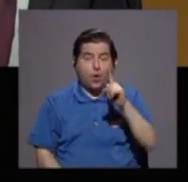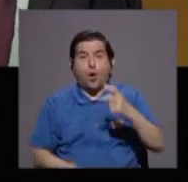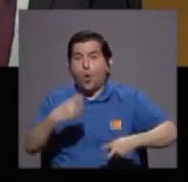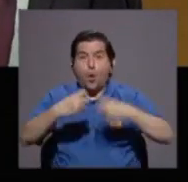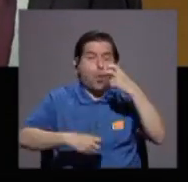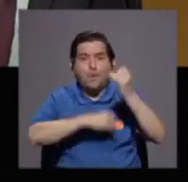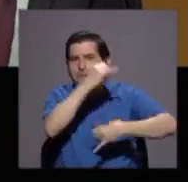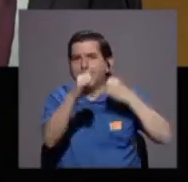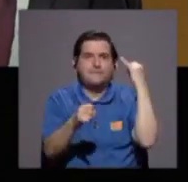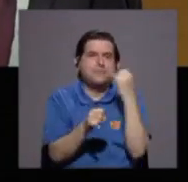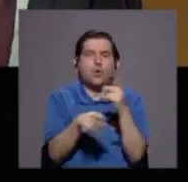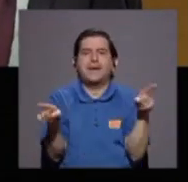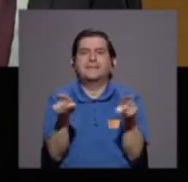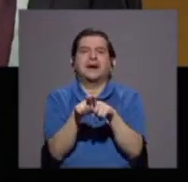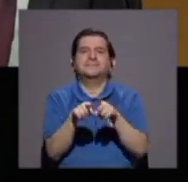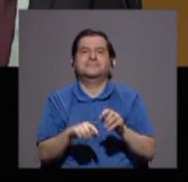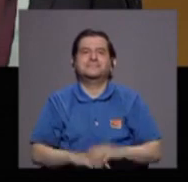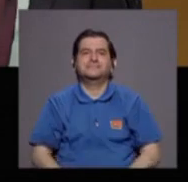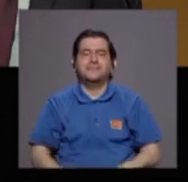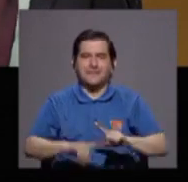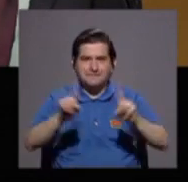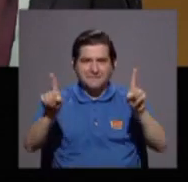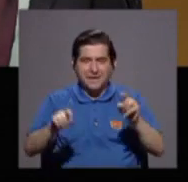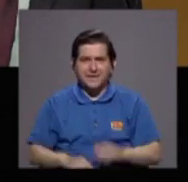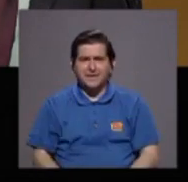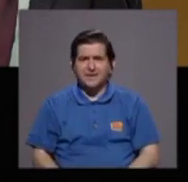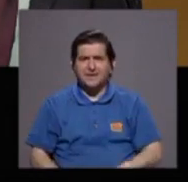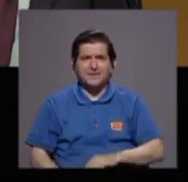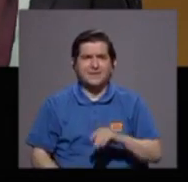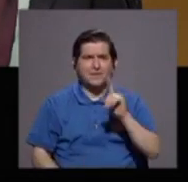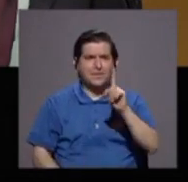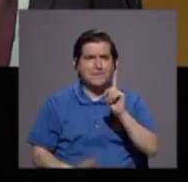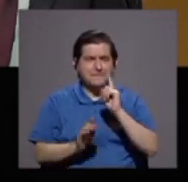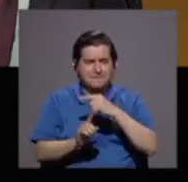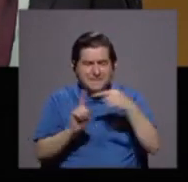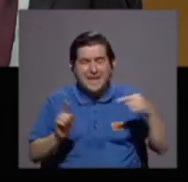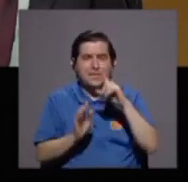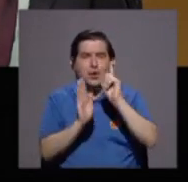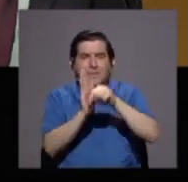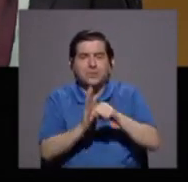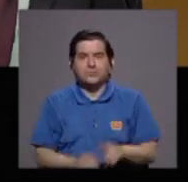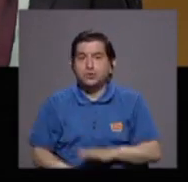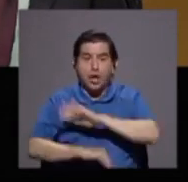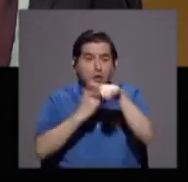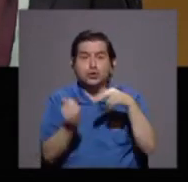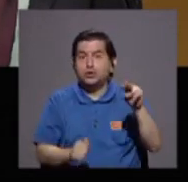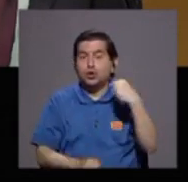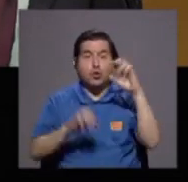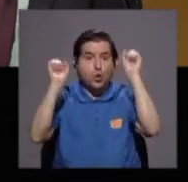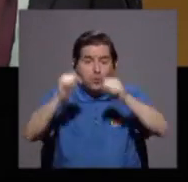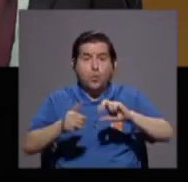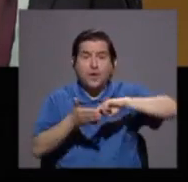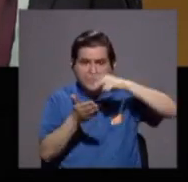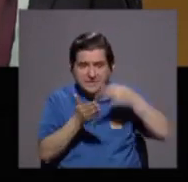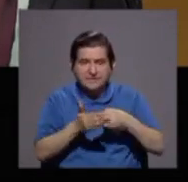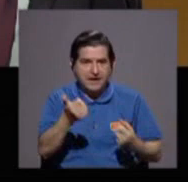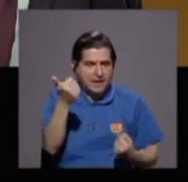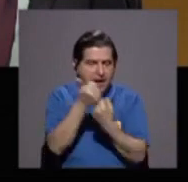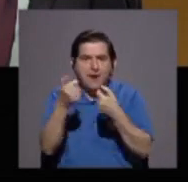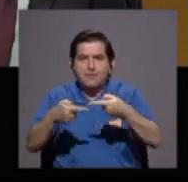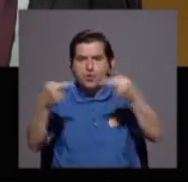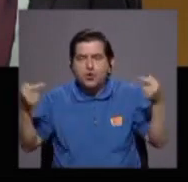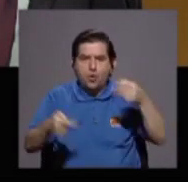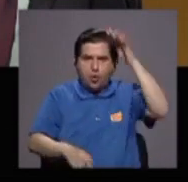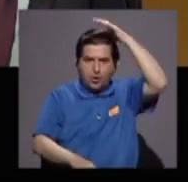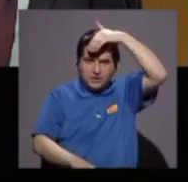conflicto internacional también, pero nos queda medio minuto. Cualquier noticia puede actuar en favor o en contra de